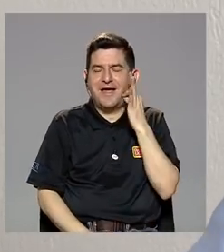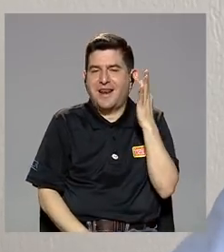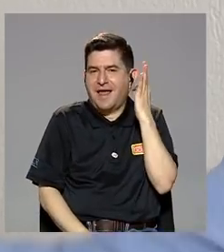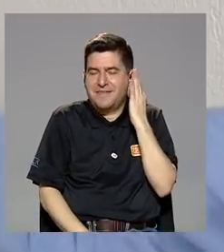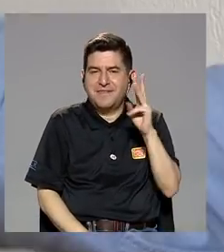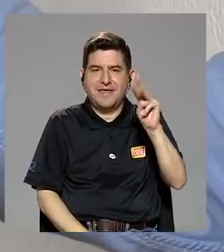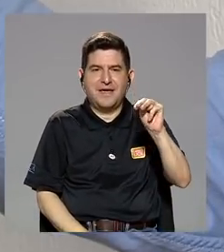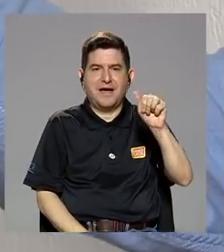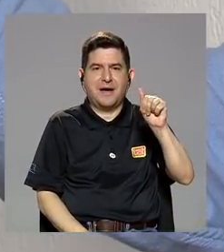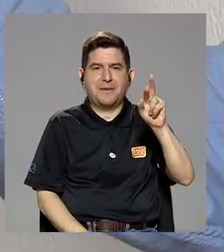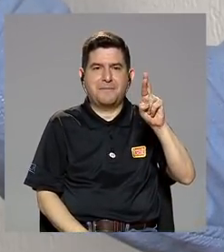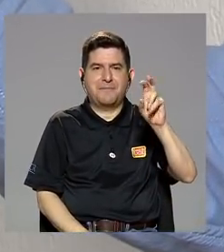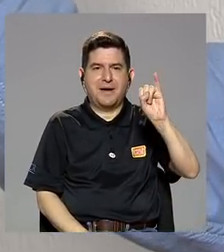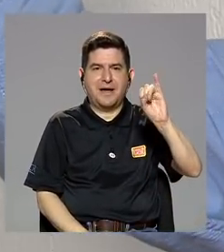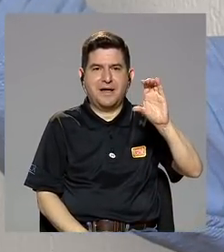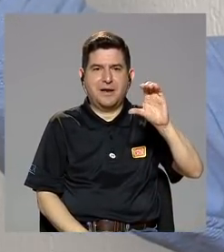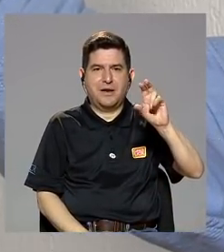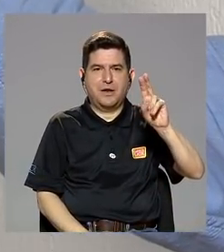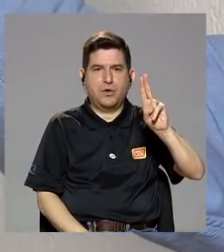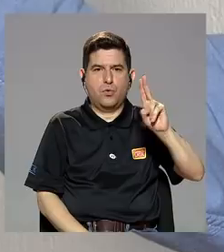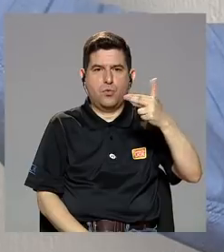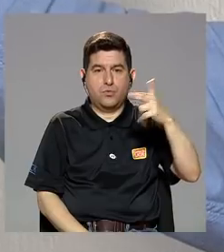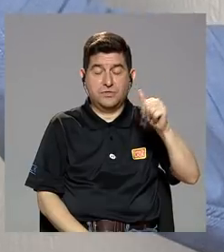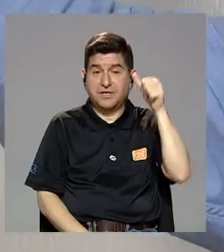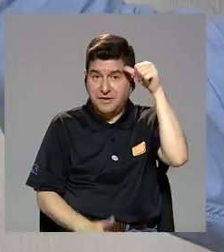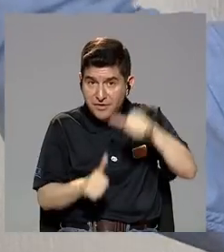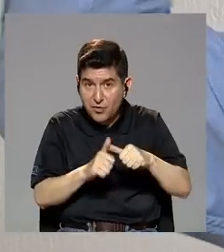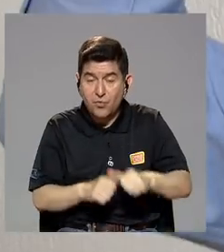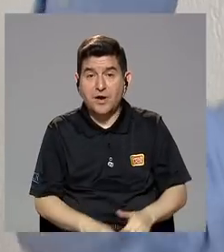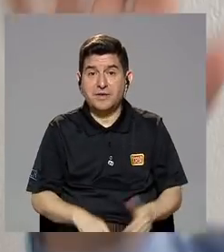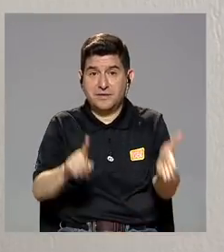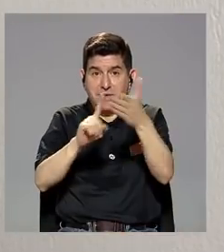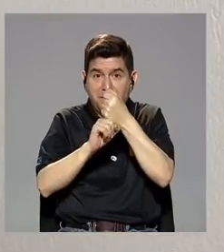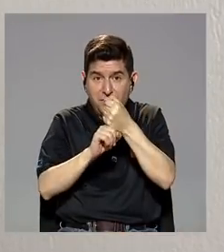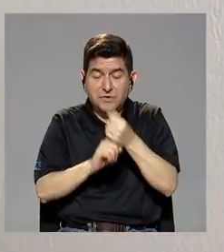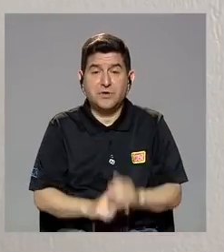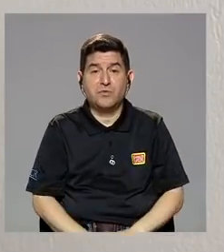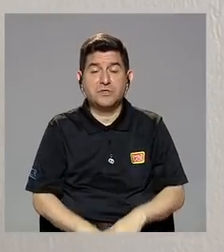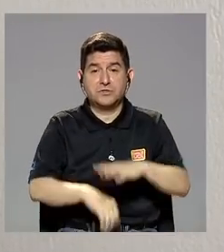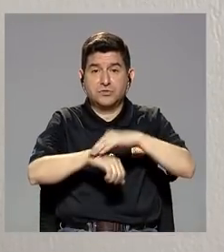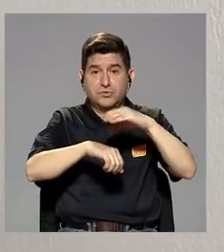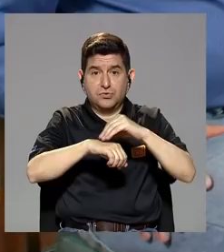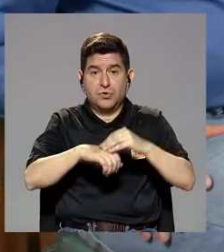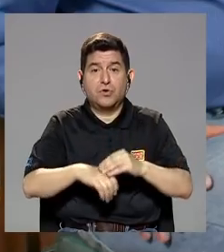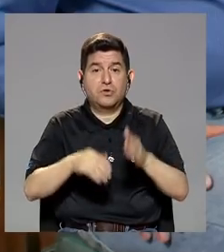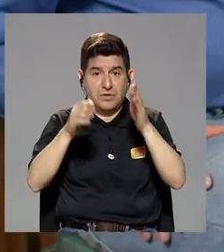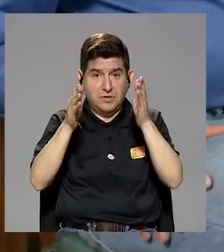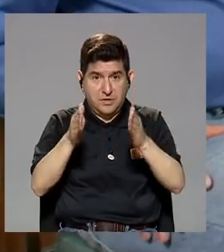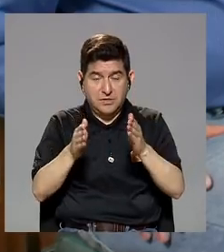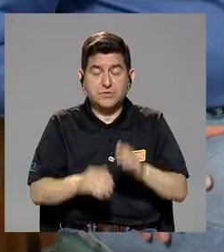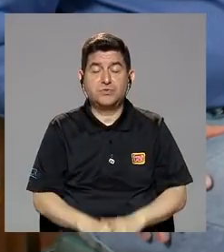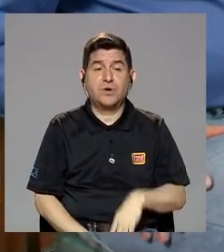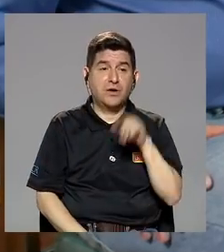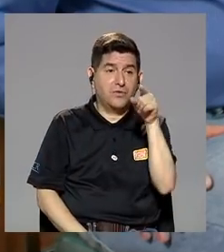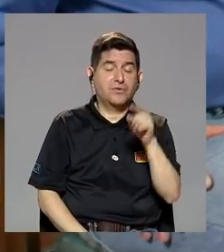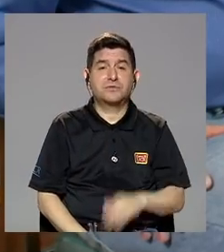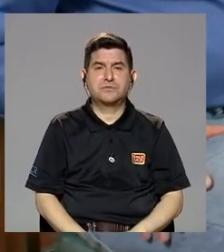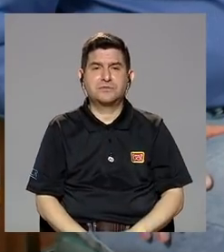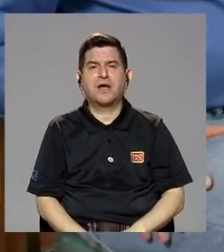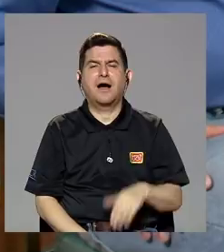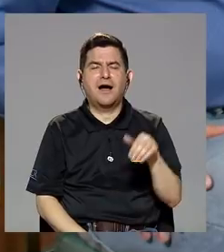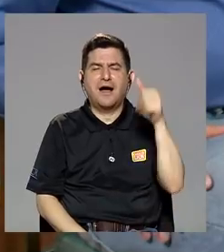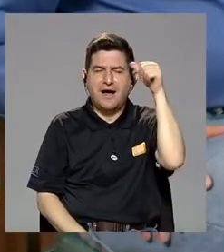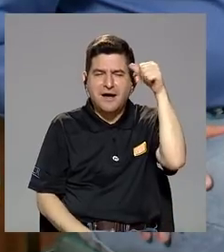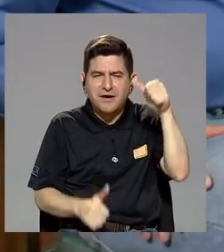cuando raptaron a una suerte esta cuerda allá por allá sarapiquí no sé por dónde el rapto de la tía mari